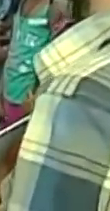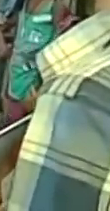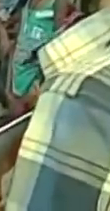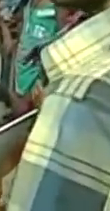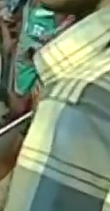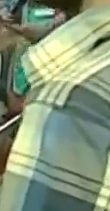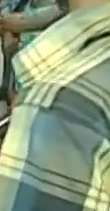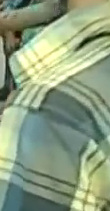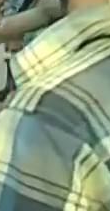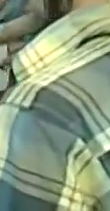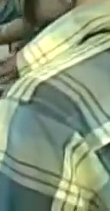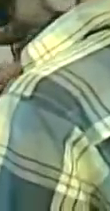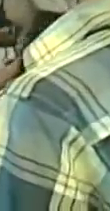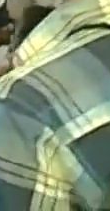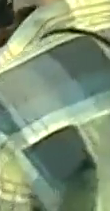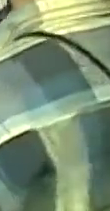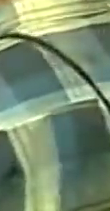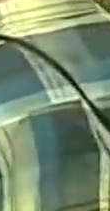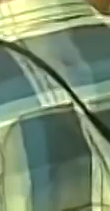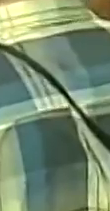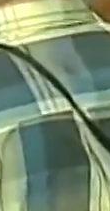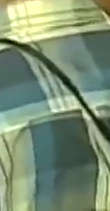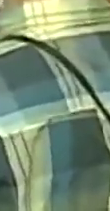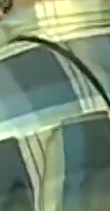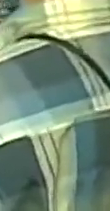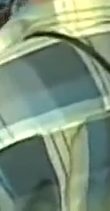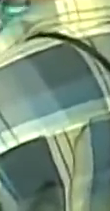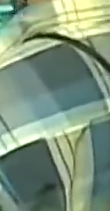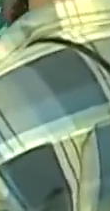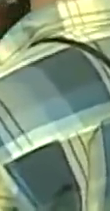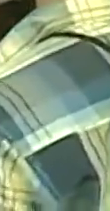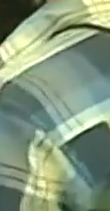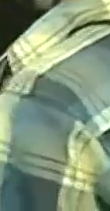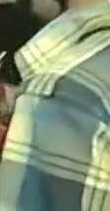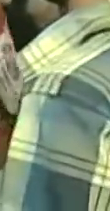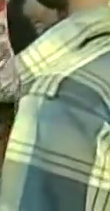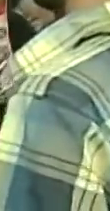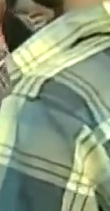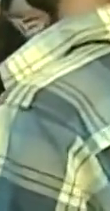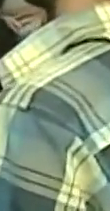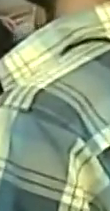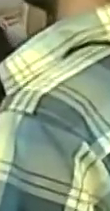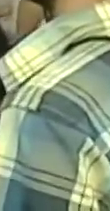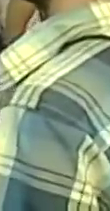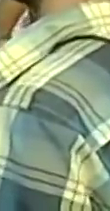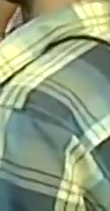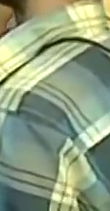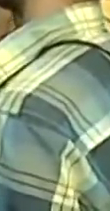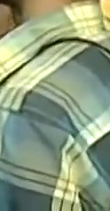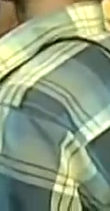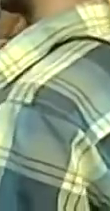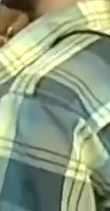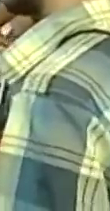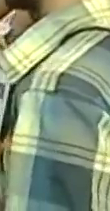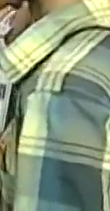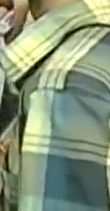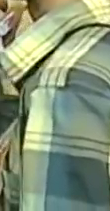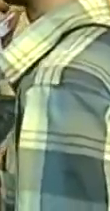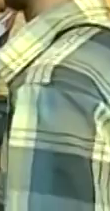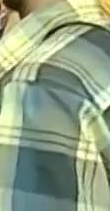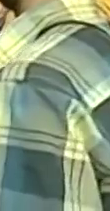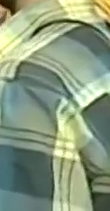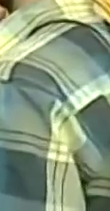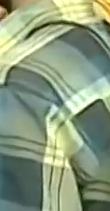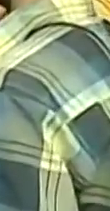este regalo a las familias venezolanas como parte de un programa de inclusión, de justicia social soñado y hecho realidad por